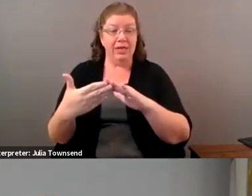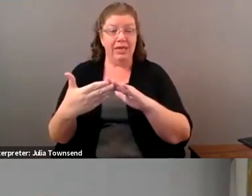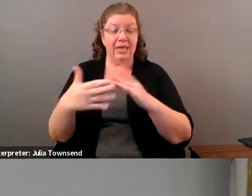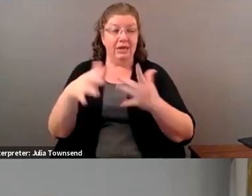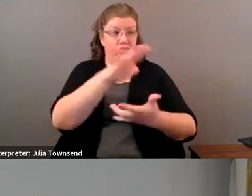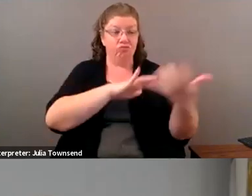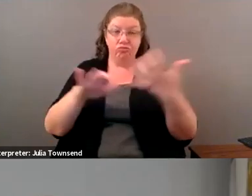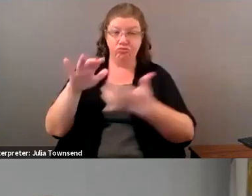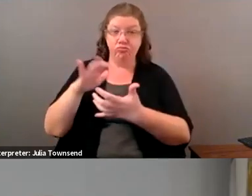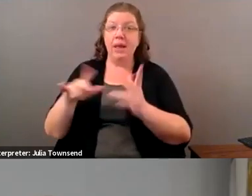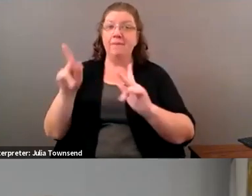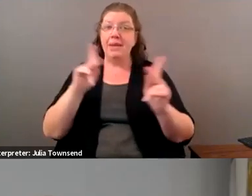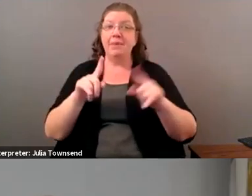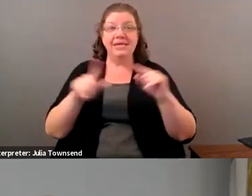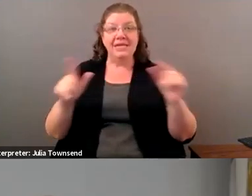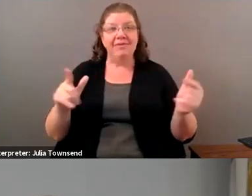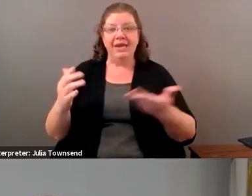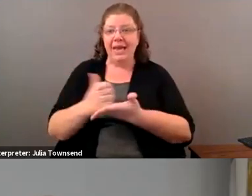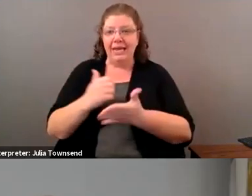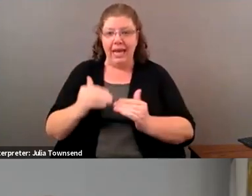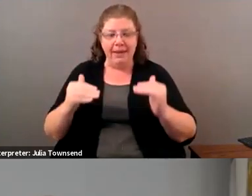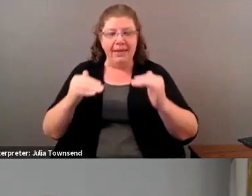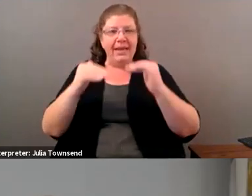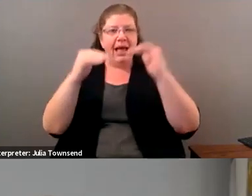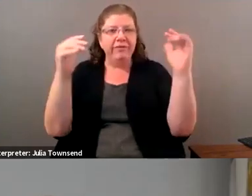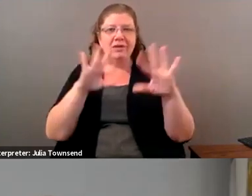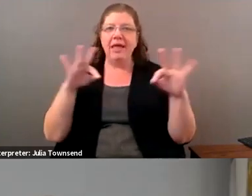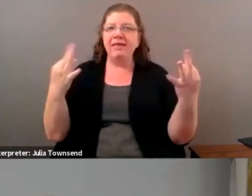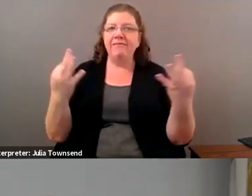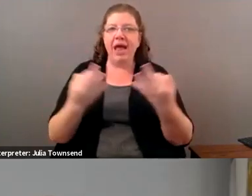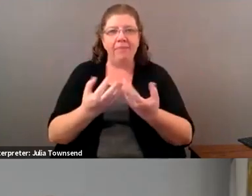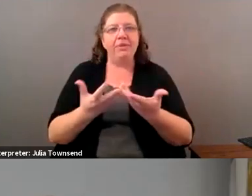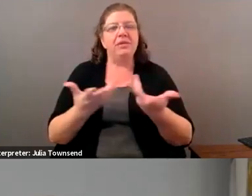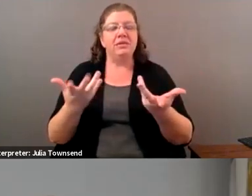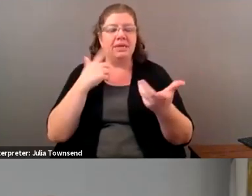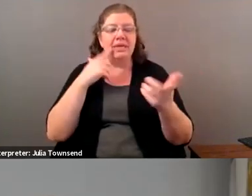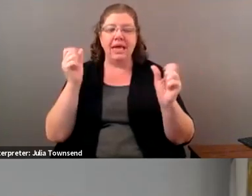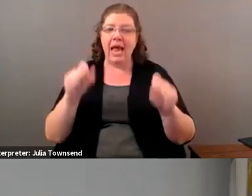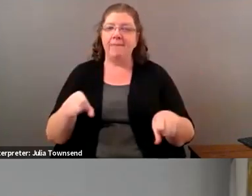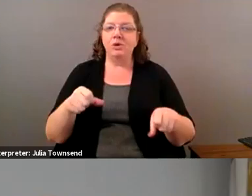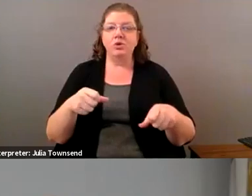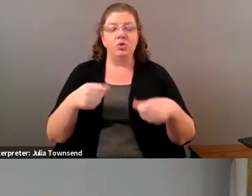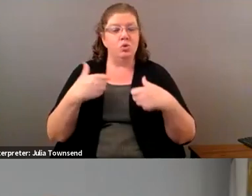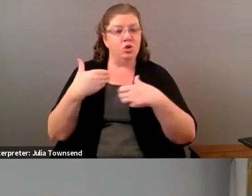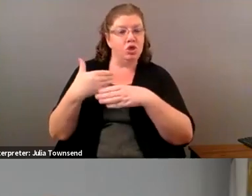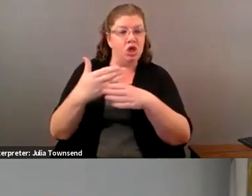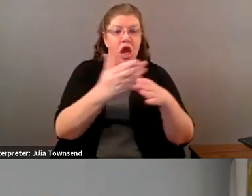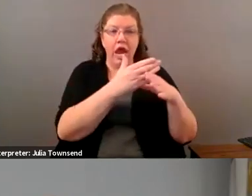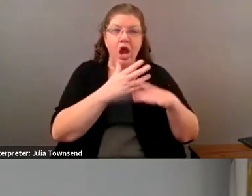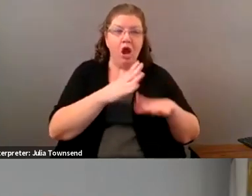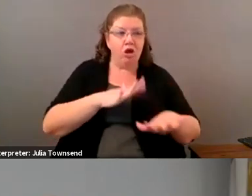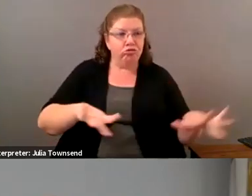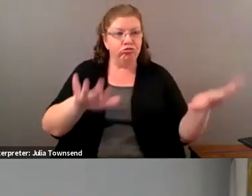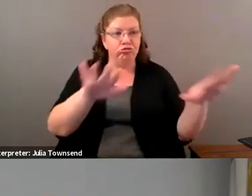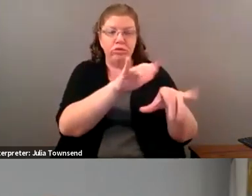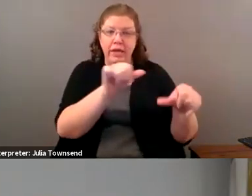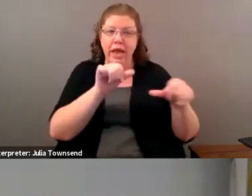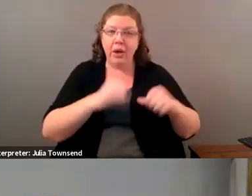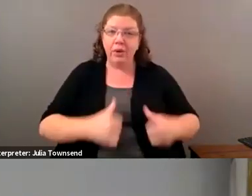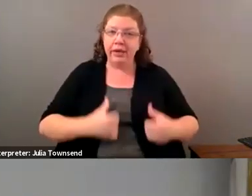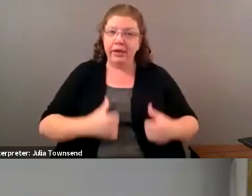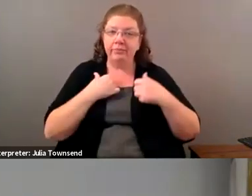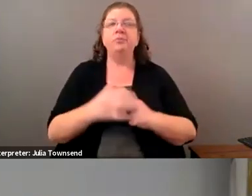yo ciertamente estoy de acuerdo con la mezcla de comunidad que se que interactúen personas de diferentes